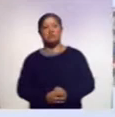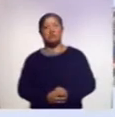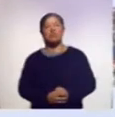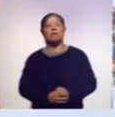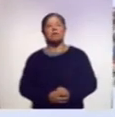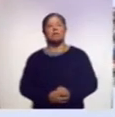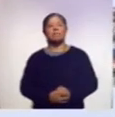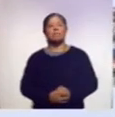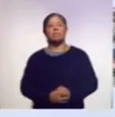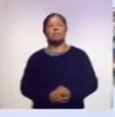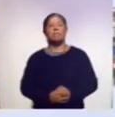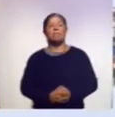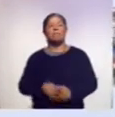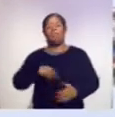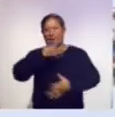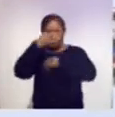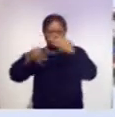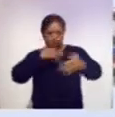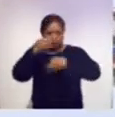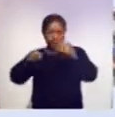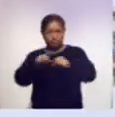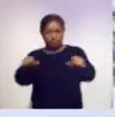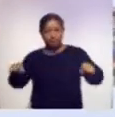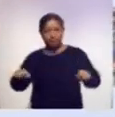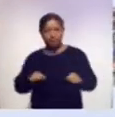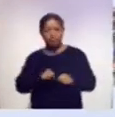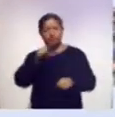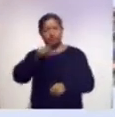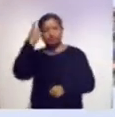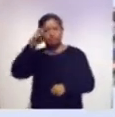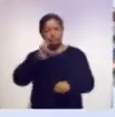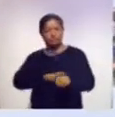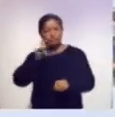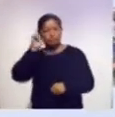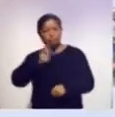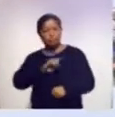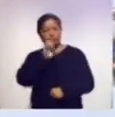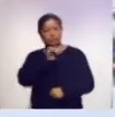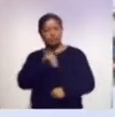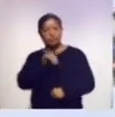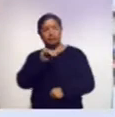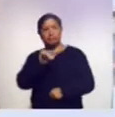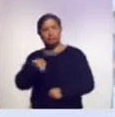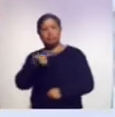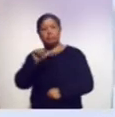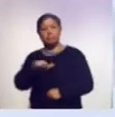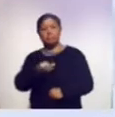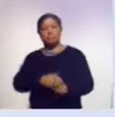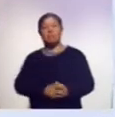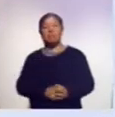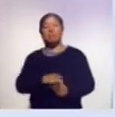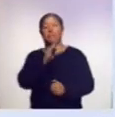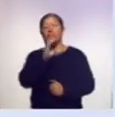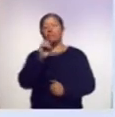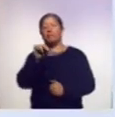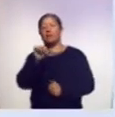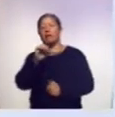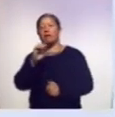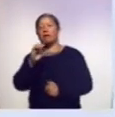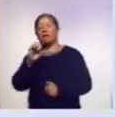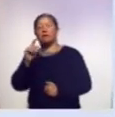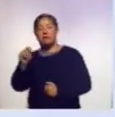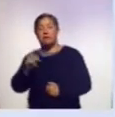convocatoria en un año complicado como fue este, pues fue muy corto y sin embargo confiaron en nosotros. Yo creo que